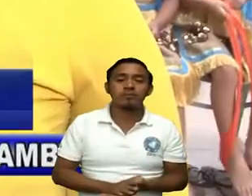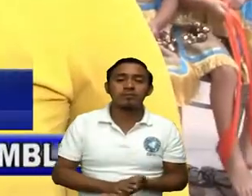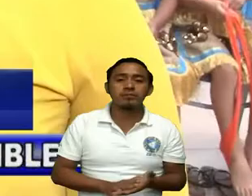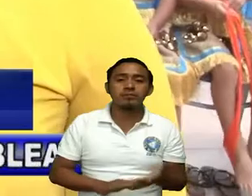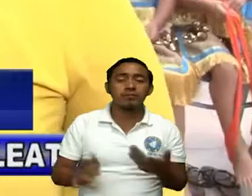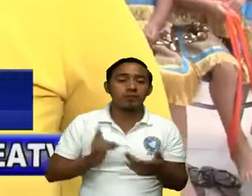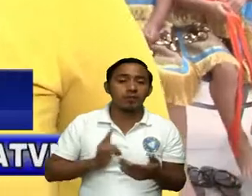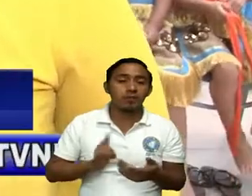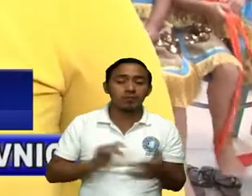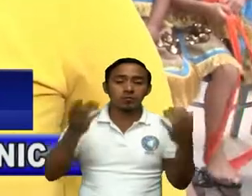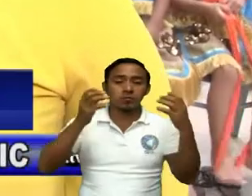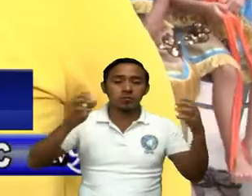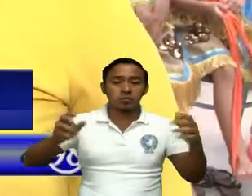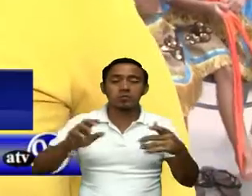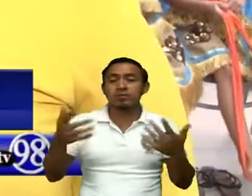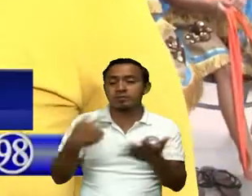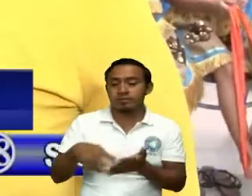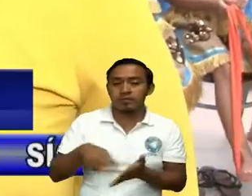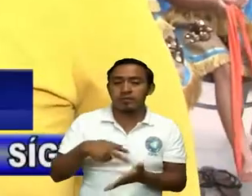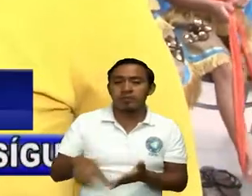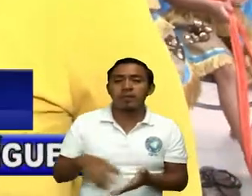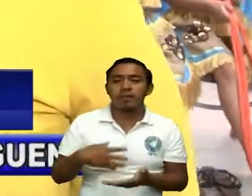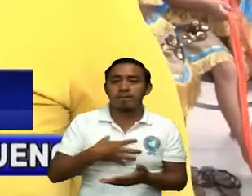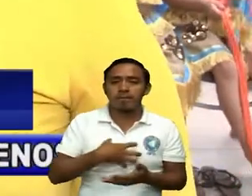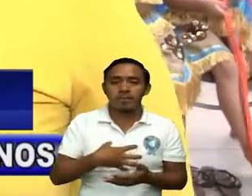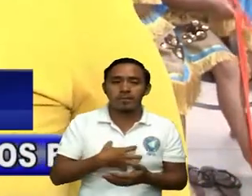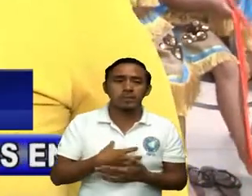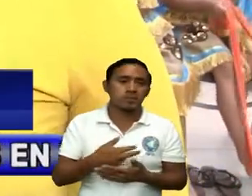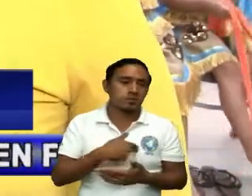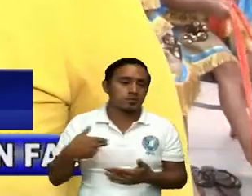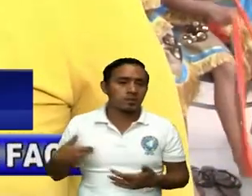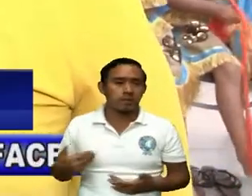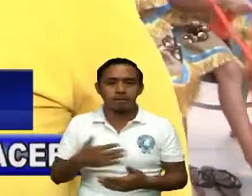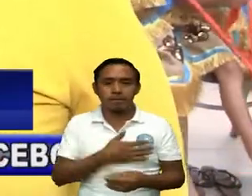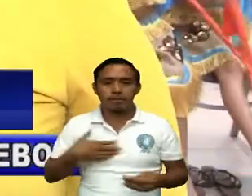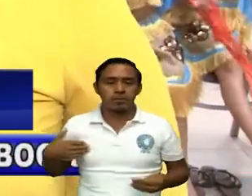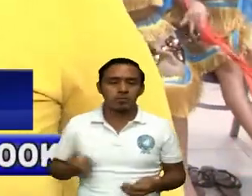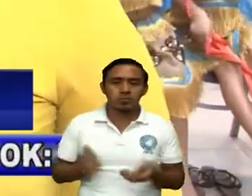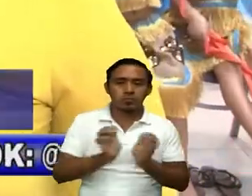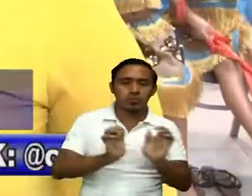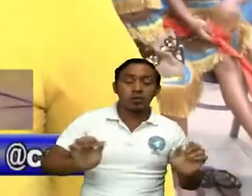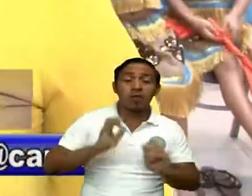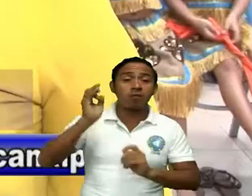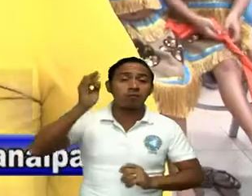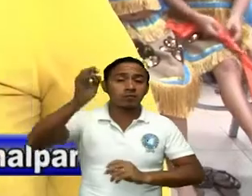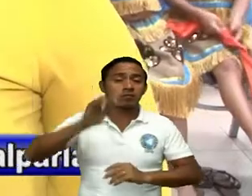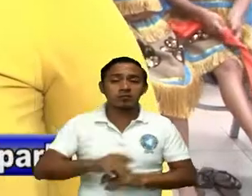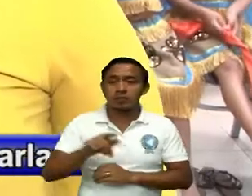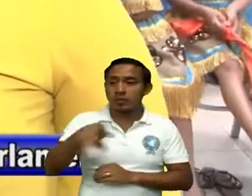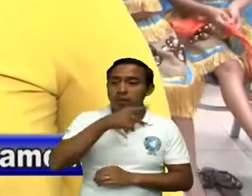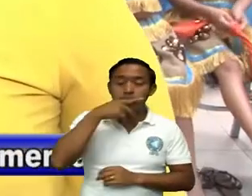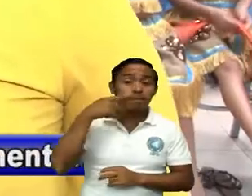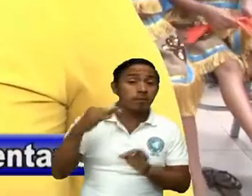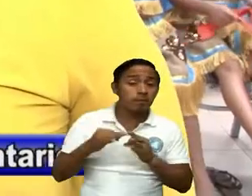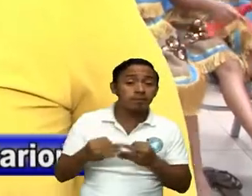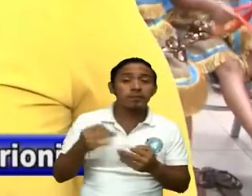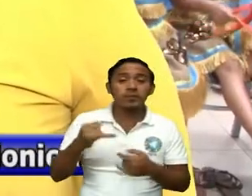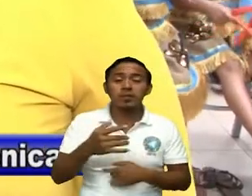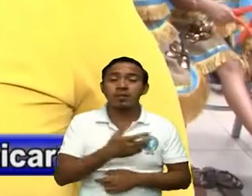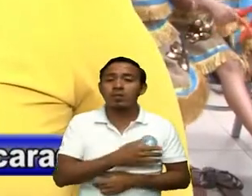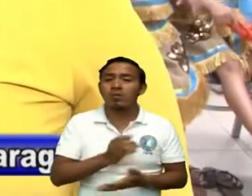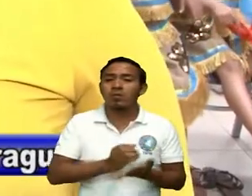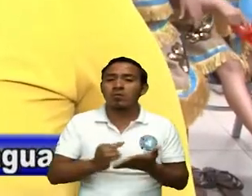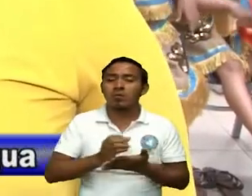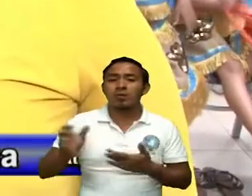la cultura del baile, ellos les va a encantar y se van formando mejores niños para el futuro. ¿Usted es padre de familia? Sí. ¿De qué colegio?